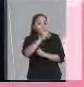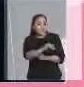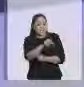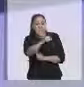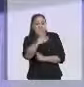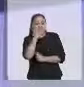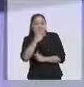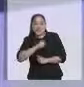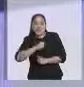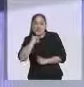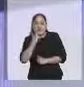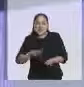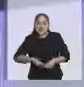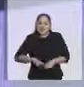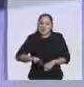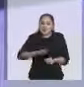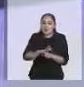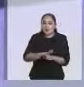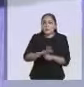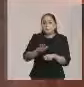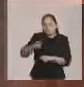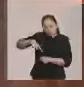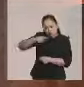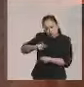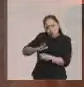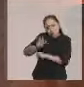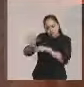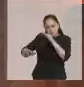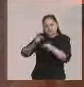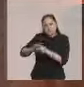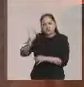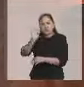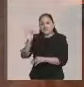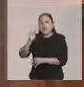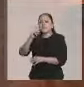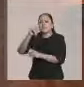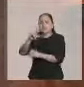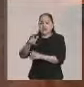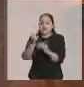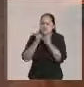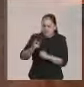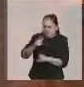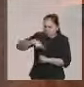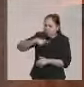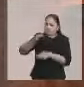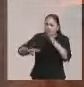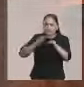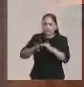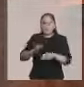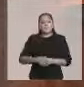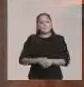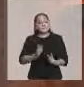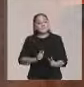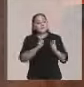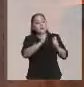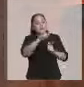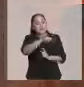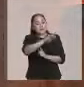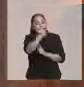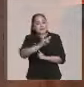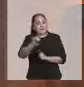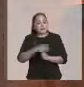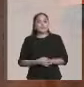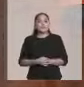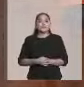independiente. Margarita Zavala. Bueno, yo sí quiero hacer un señalamiento en términos de transparencia, porque lo suyo no es la transparencia. Me